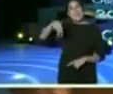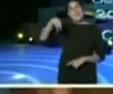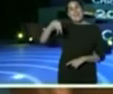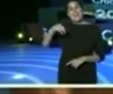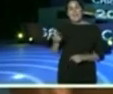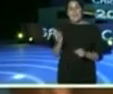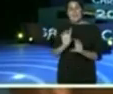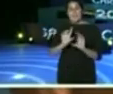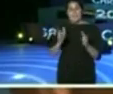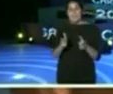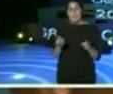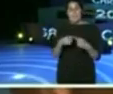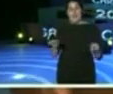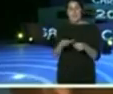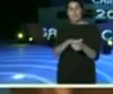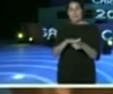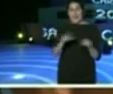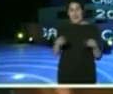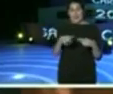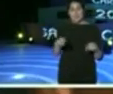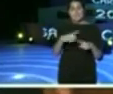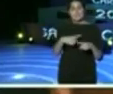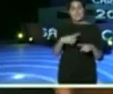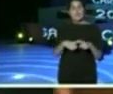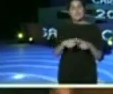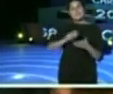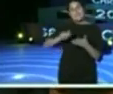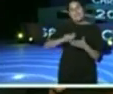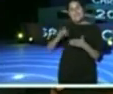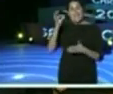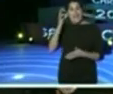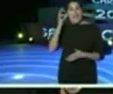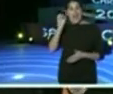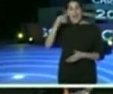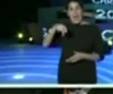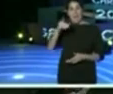Tenerife. Actuando como secretaria, Rosa María Anderson Caballero.